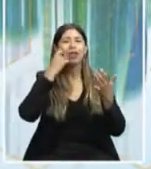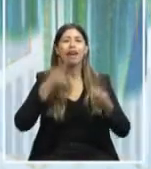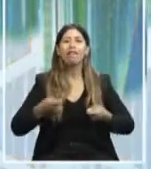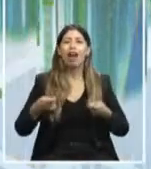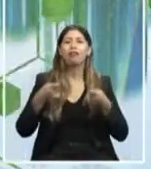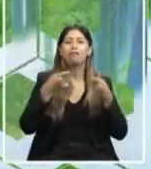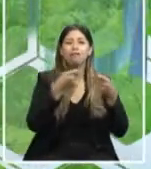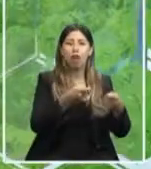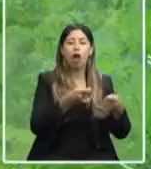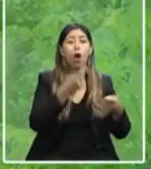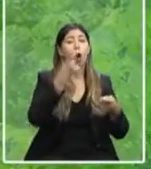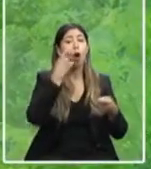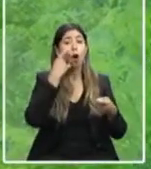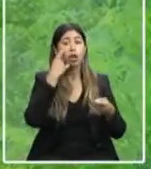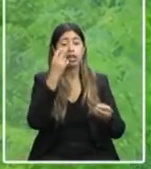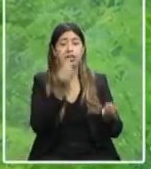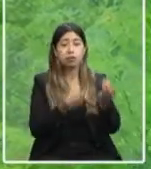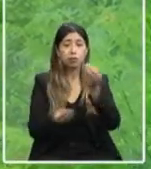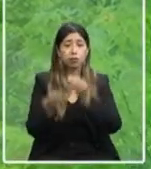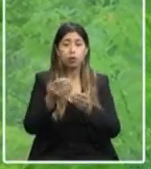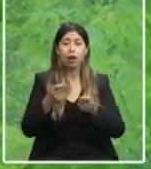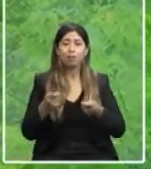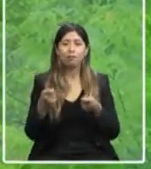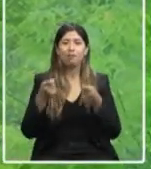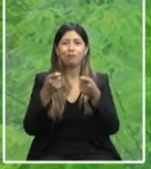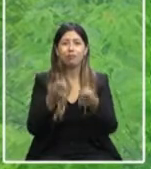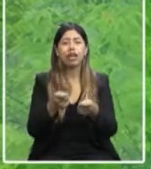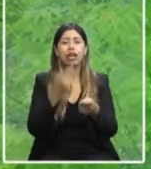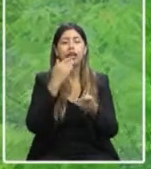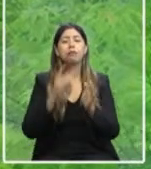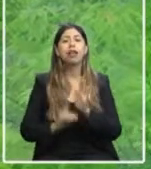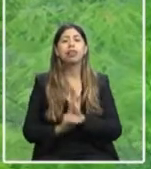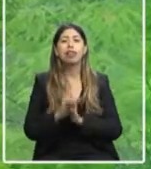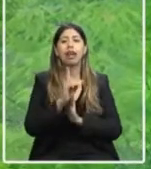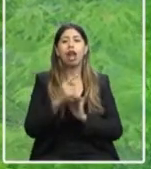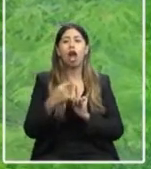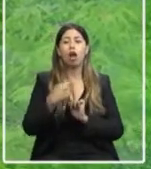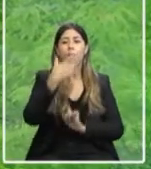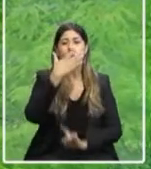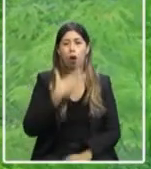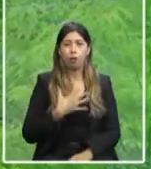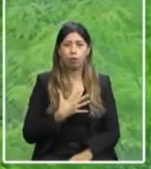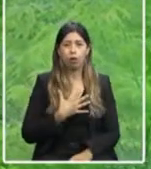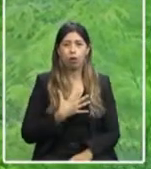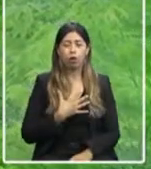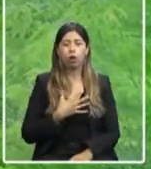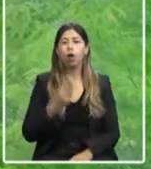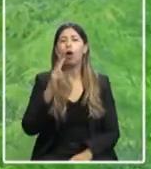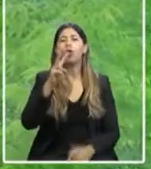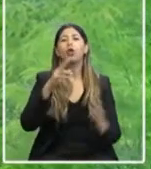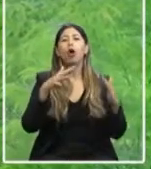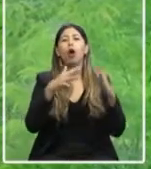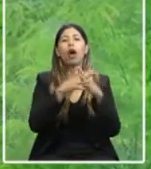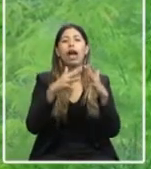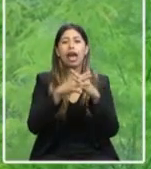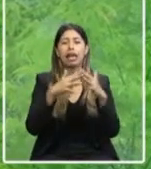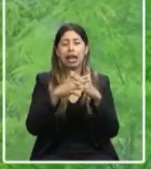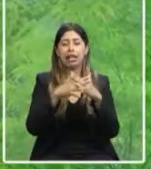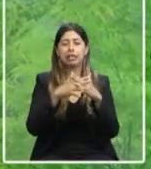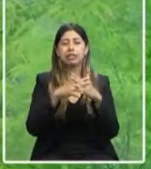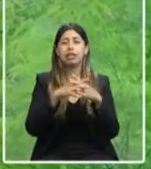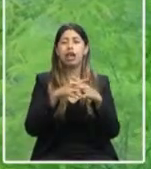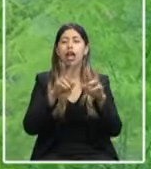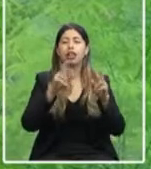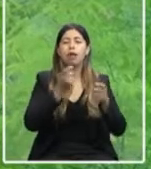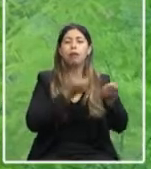a generar conocimiento y apostar a los desarrollos propios, ya que venimos de dos guerras comerciales, una por la capacidad